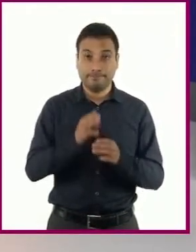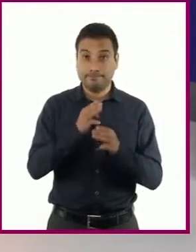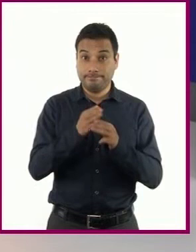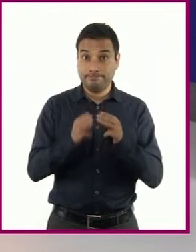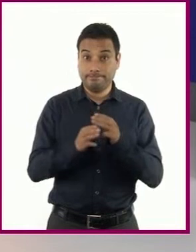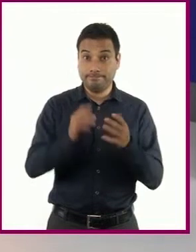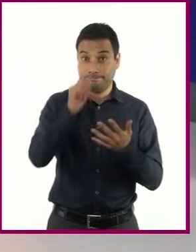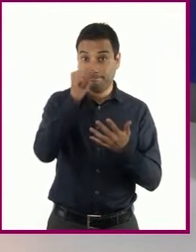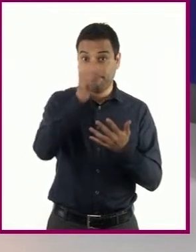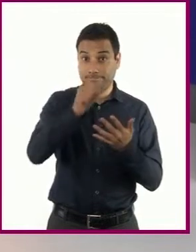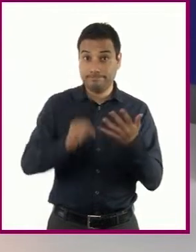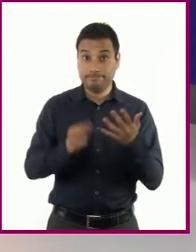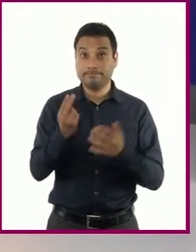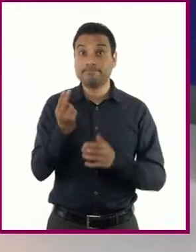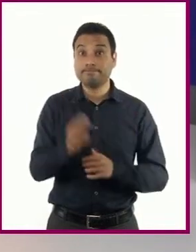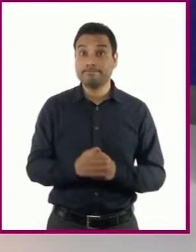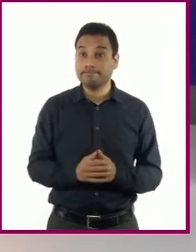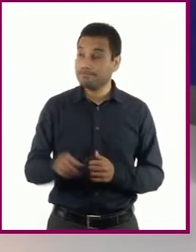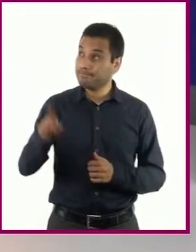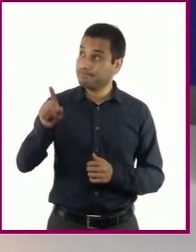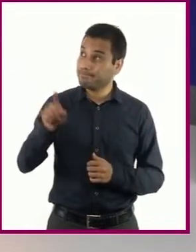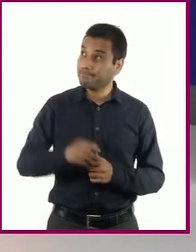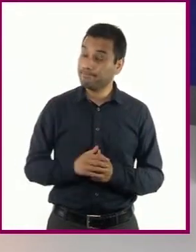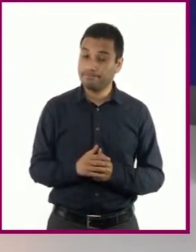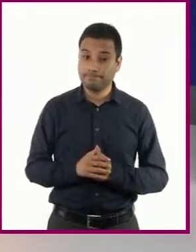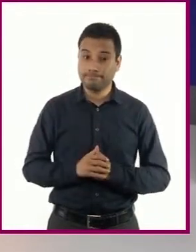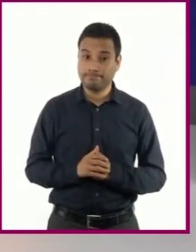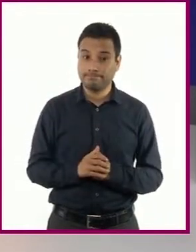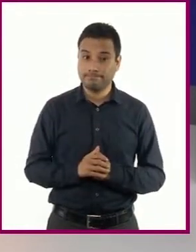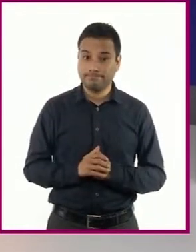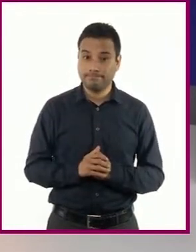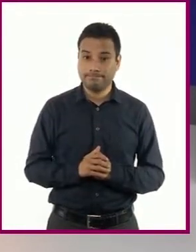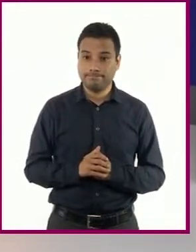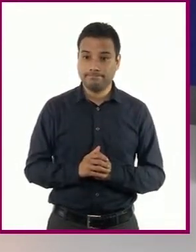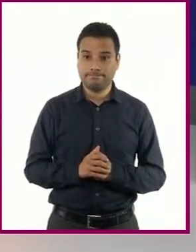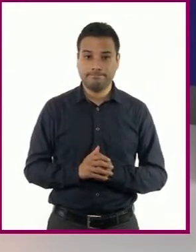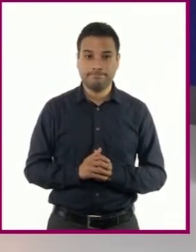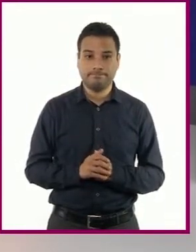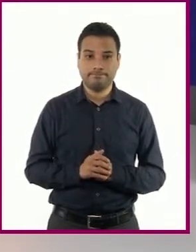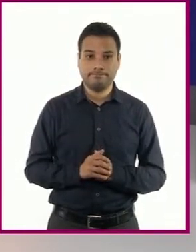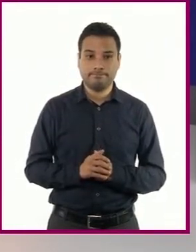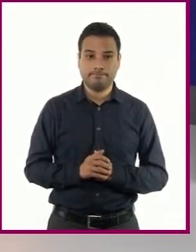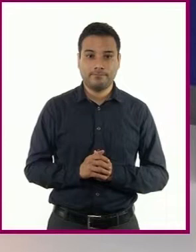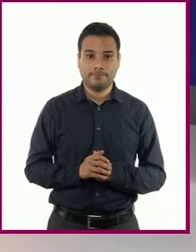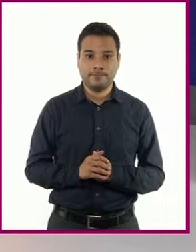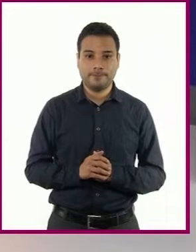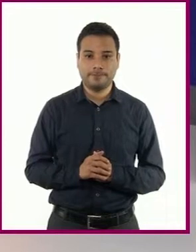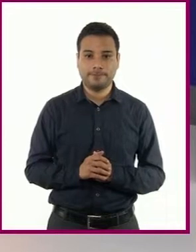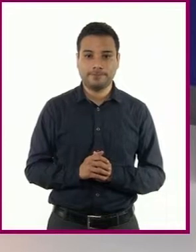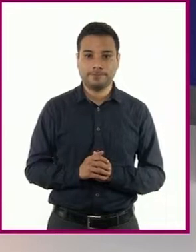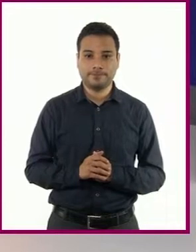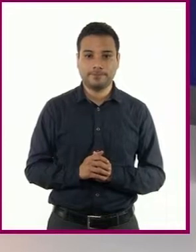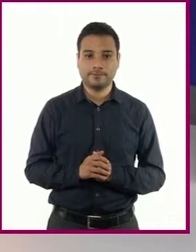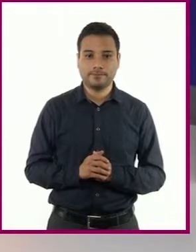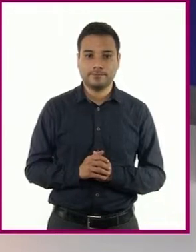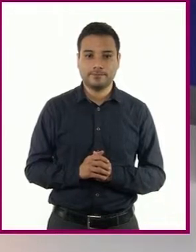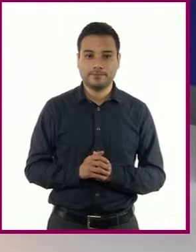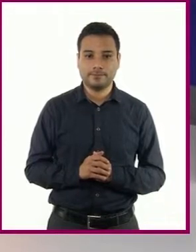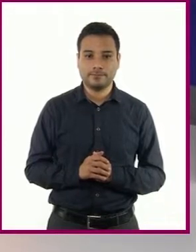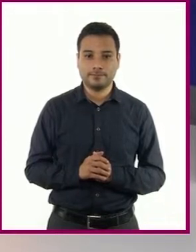los siguientes: su bitácora de Ciencias Químicas, libro de texto de Ciencias 3, tabla periódica de los elementos